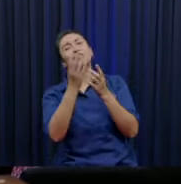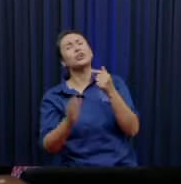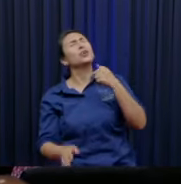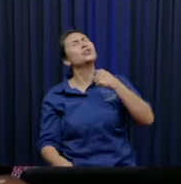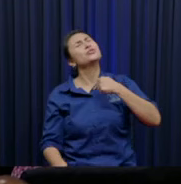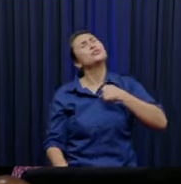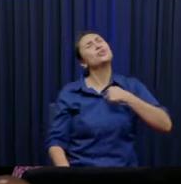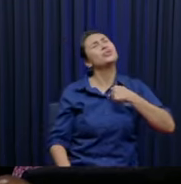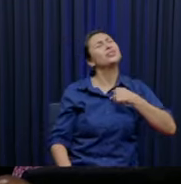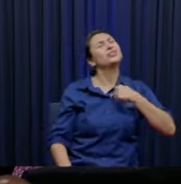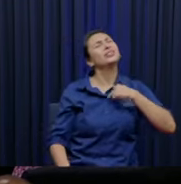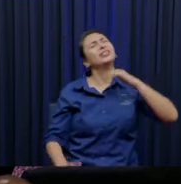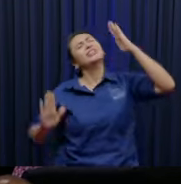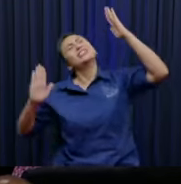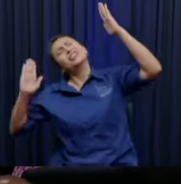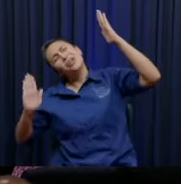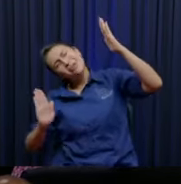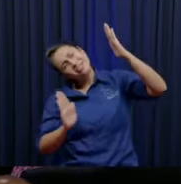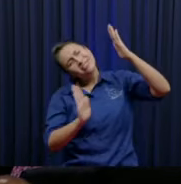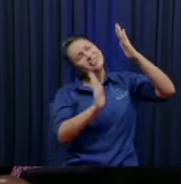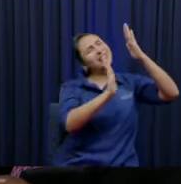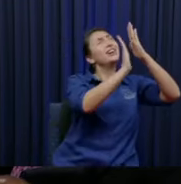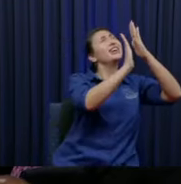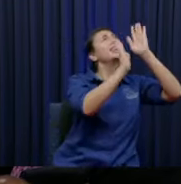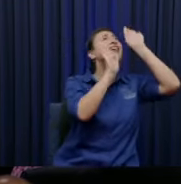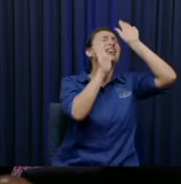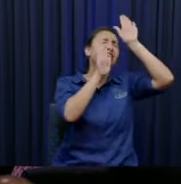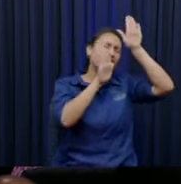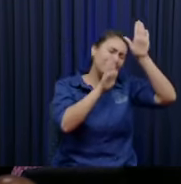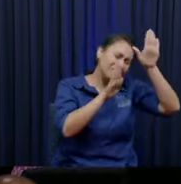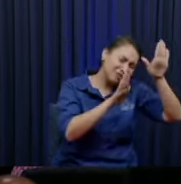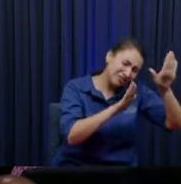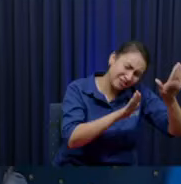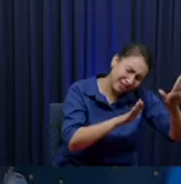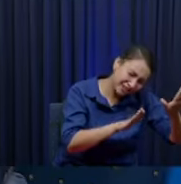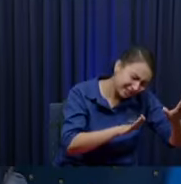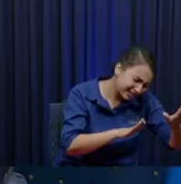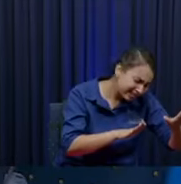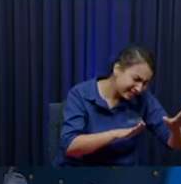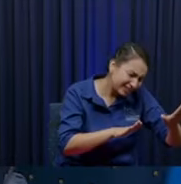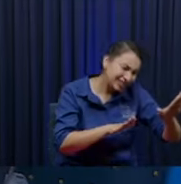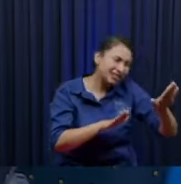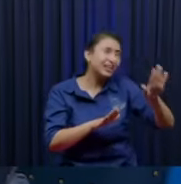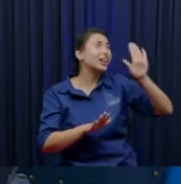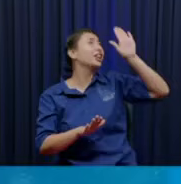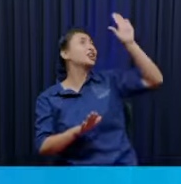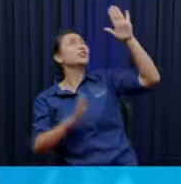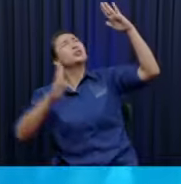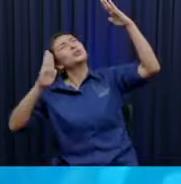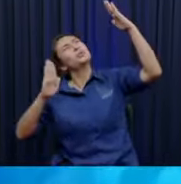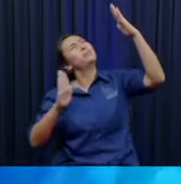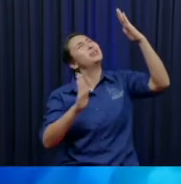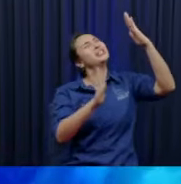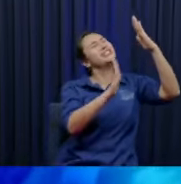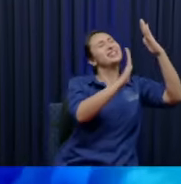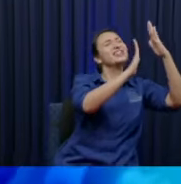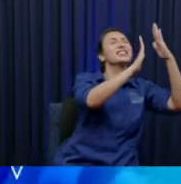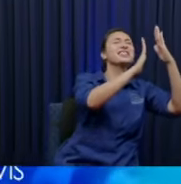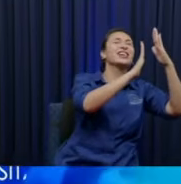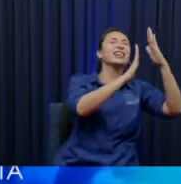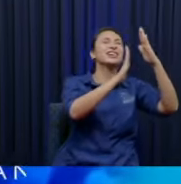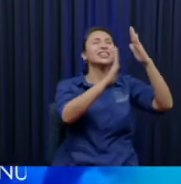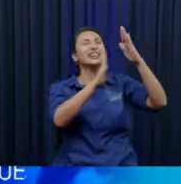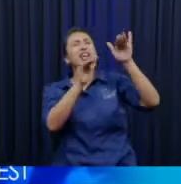entrar y adorar al santo lugar. Y miren lo que dice la letra. Y